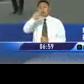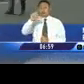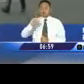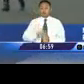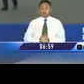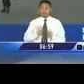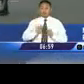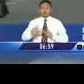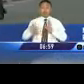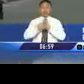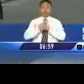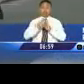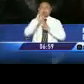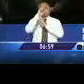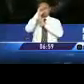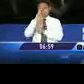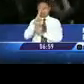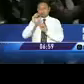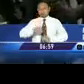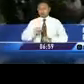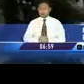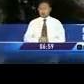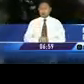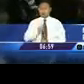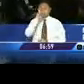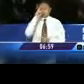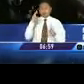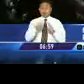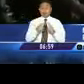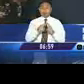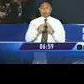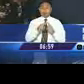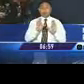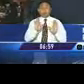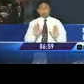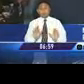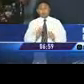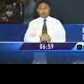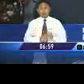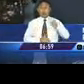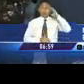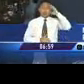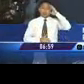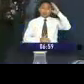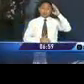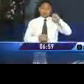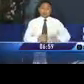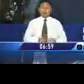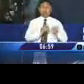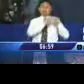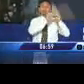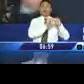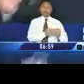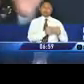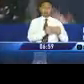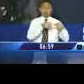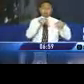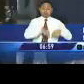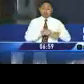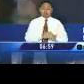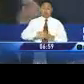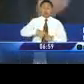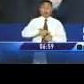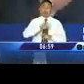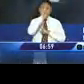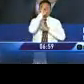bajo la ley durante las protestas y reconoció que existen excepciones. Los policías son formados para tutelar